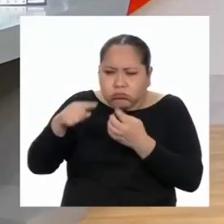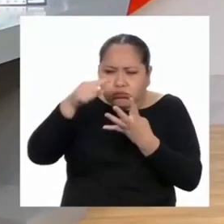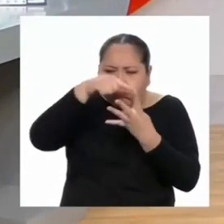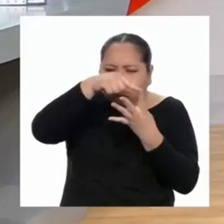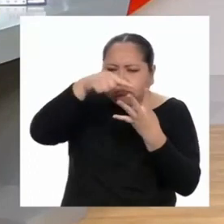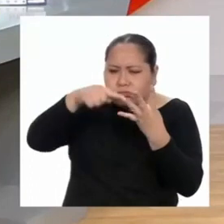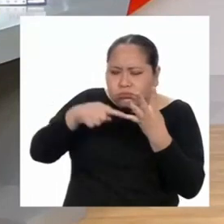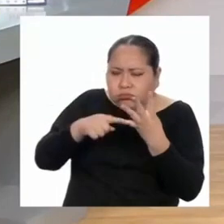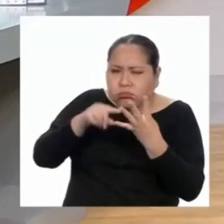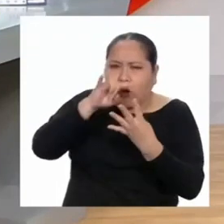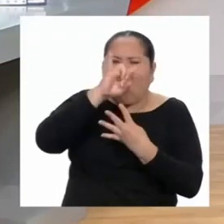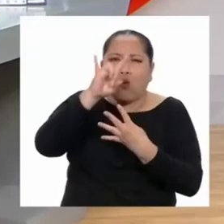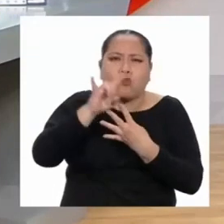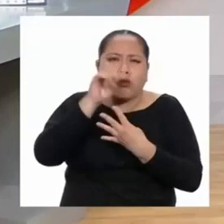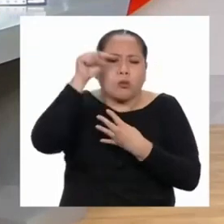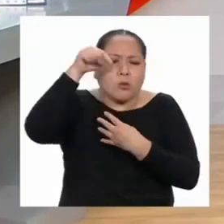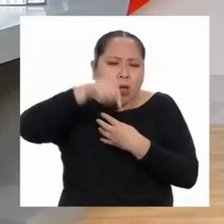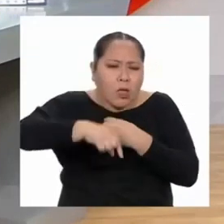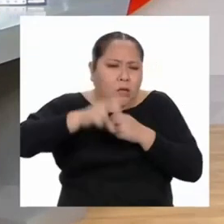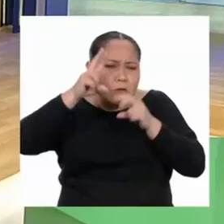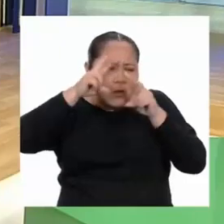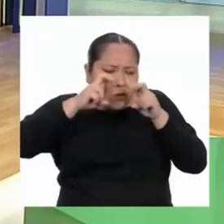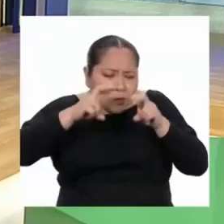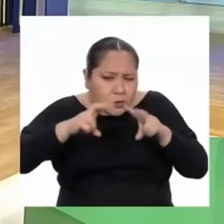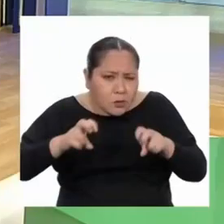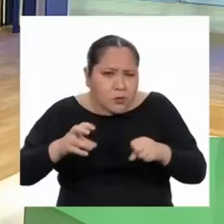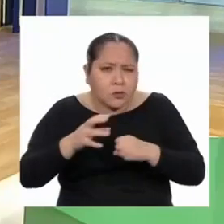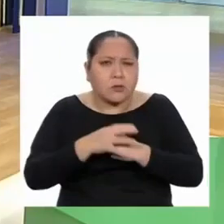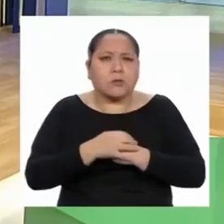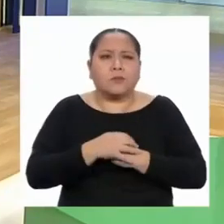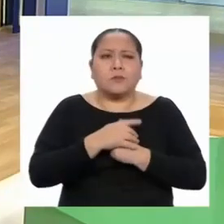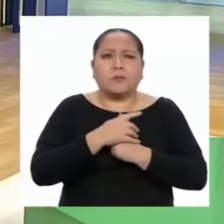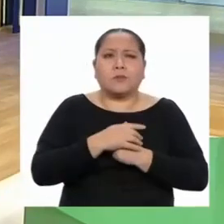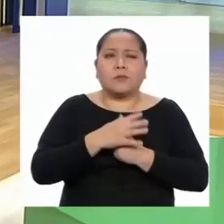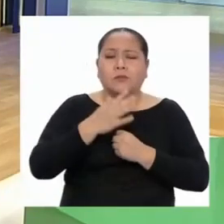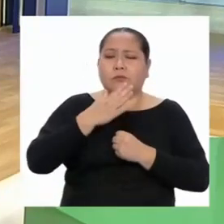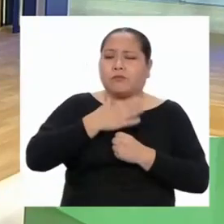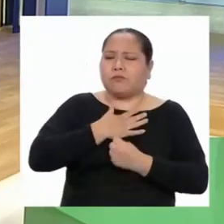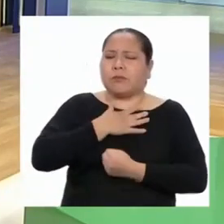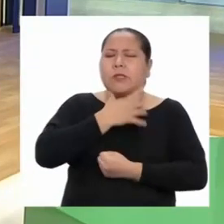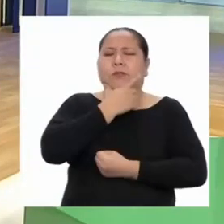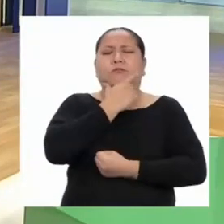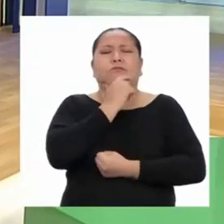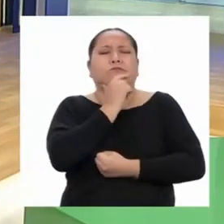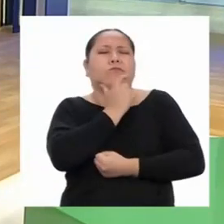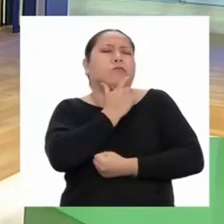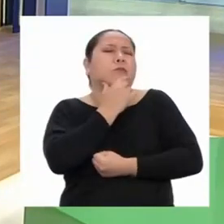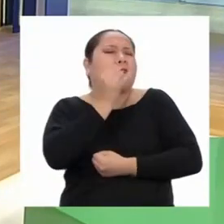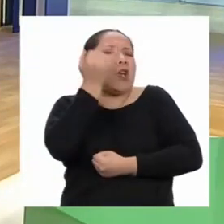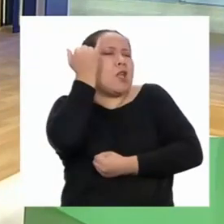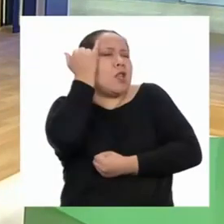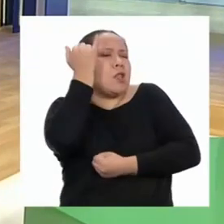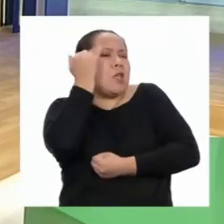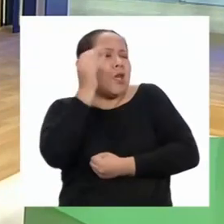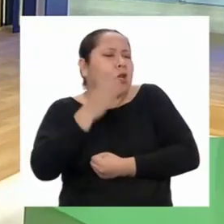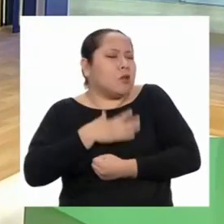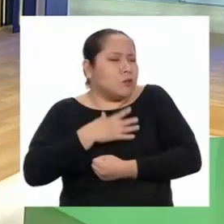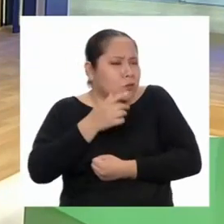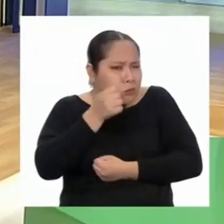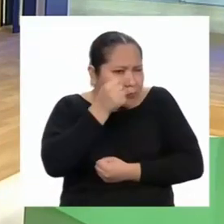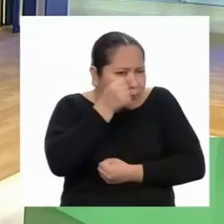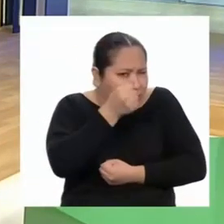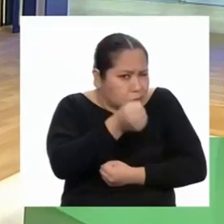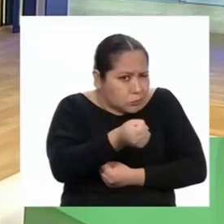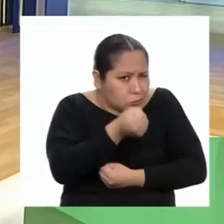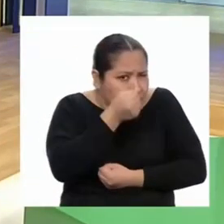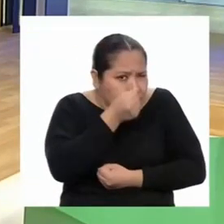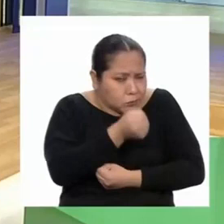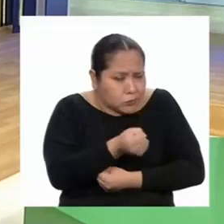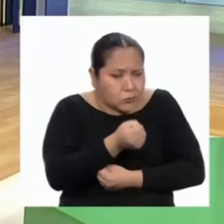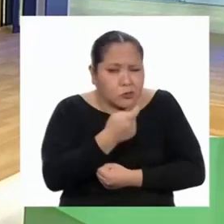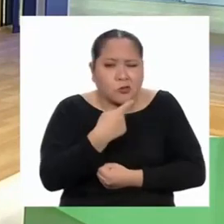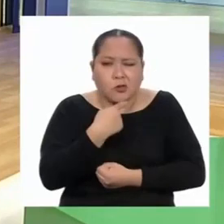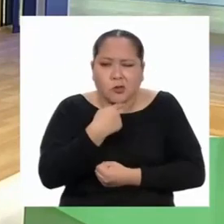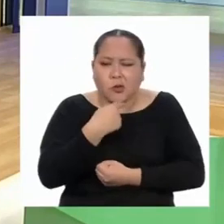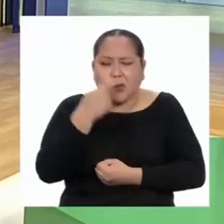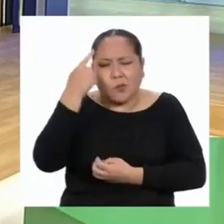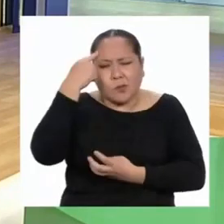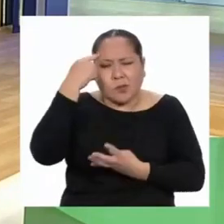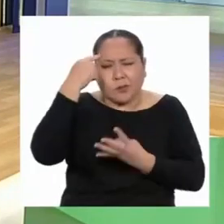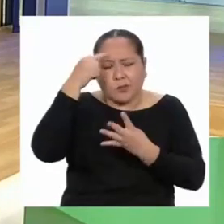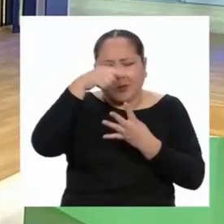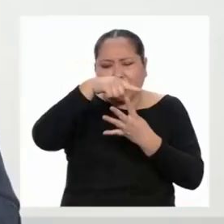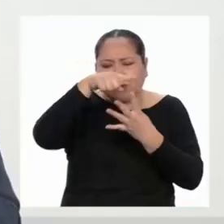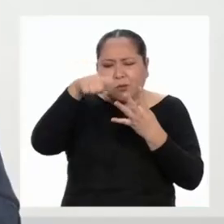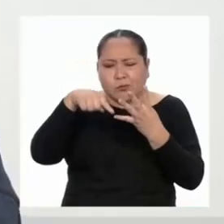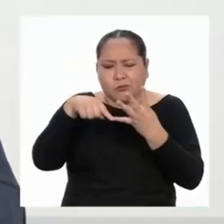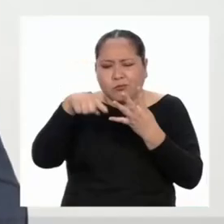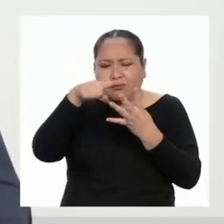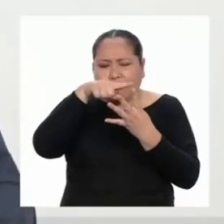utilizaremos para nuestra investigación. Mi olfato de detective me dice que deberíamos ir por la